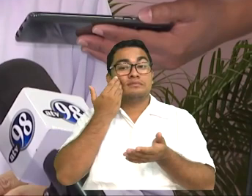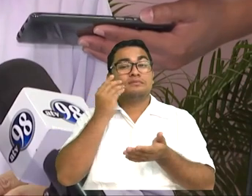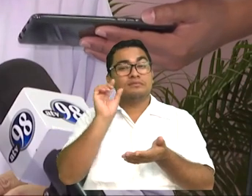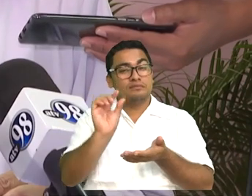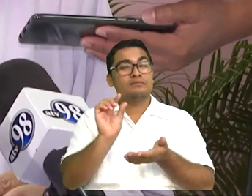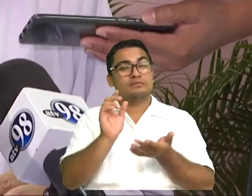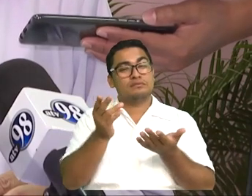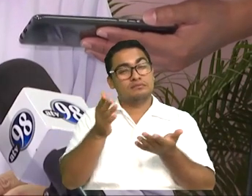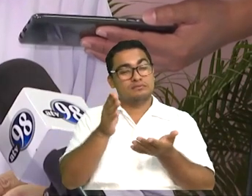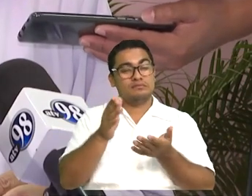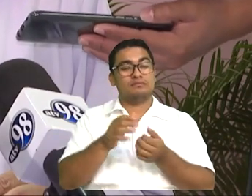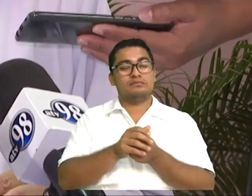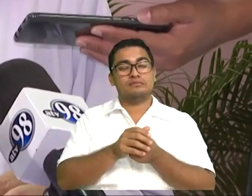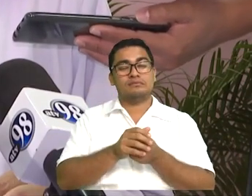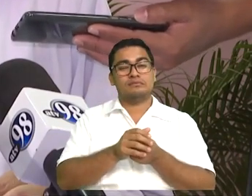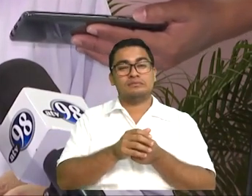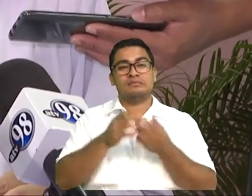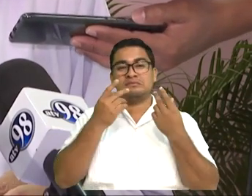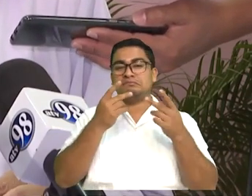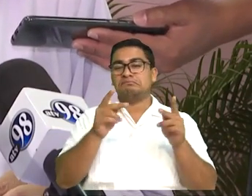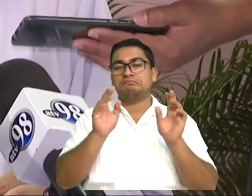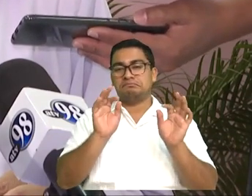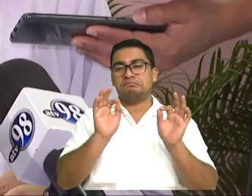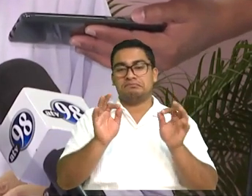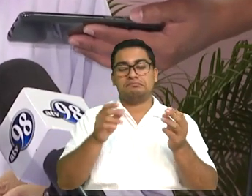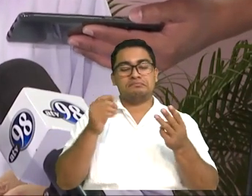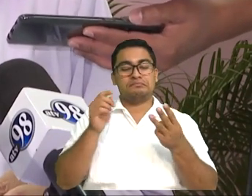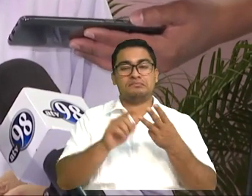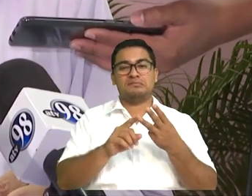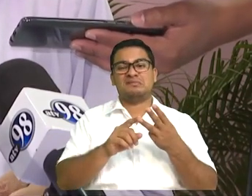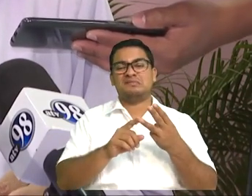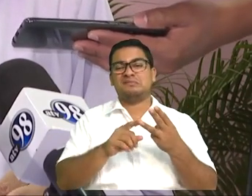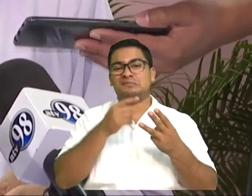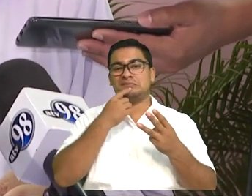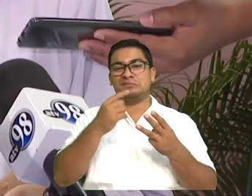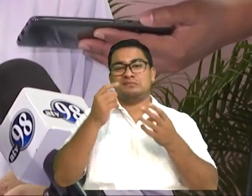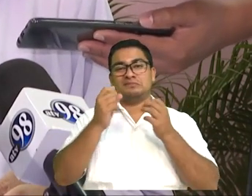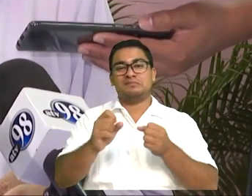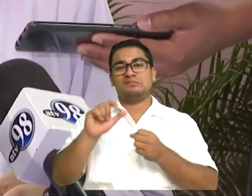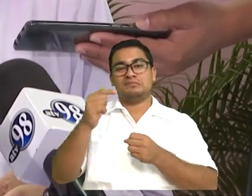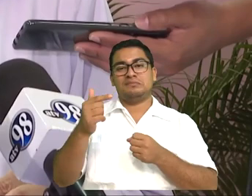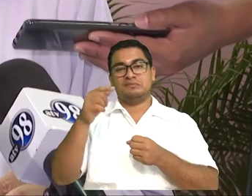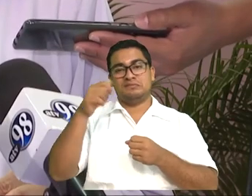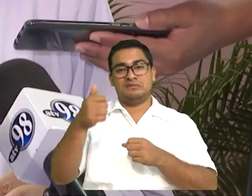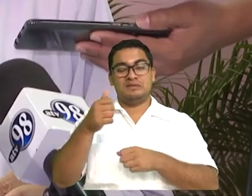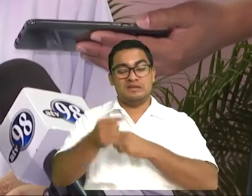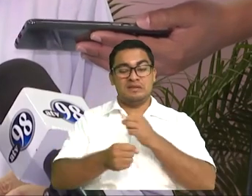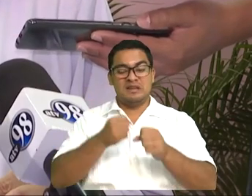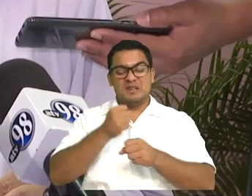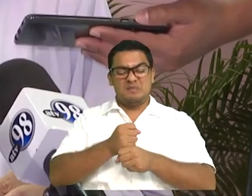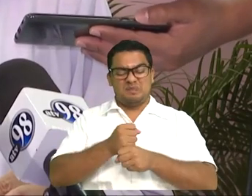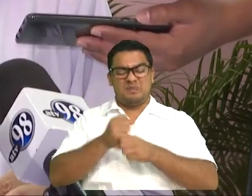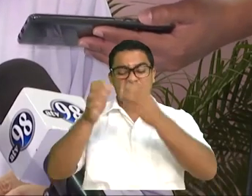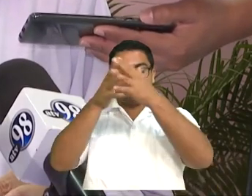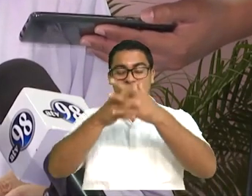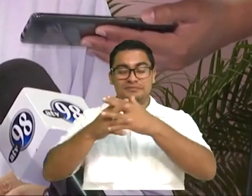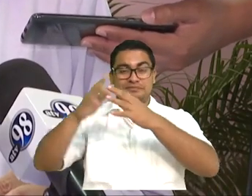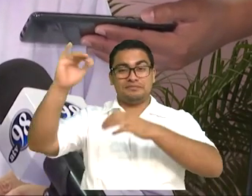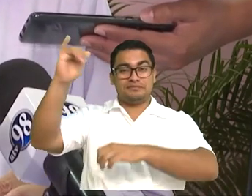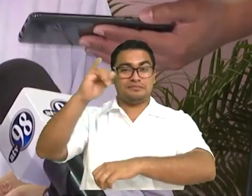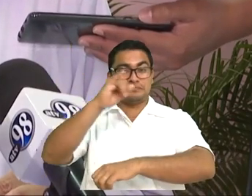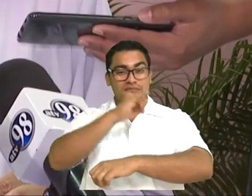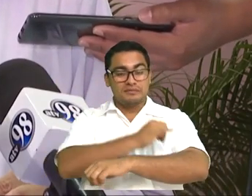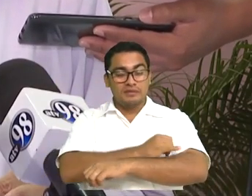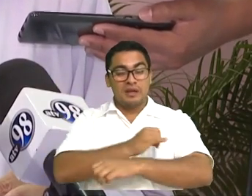salud, pero estable, y el señor de 76 años, que ingresó también de